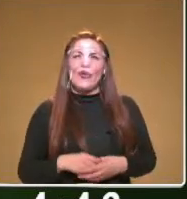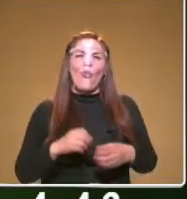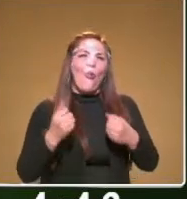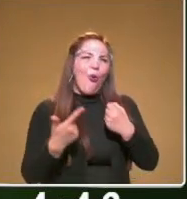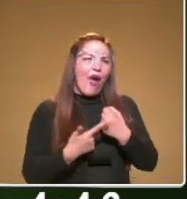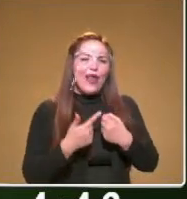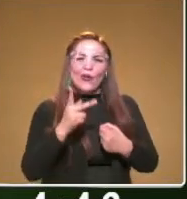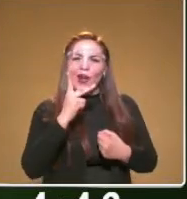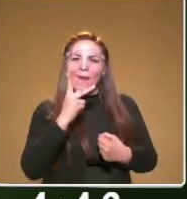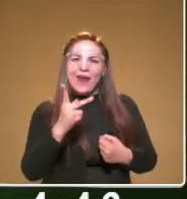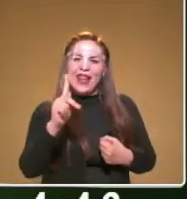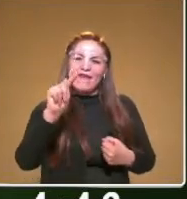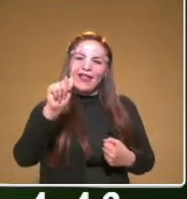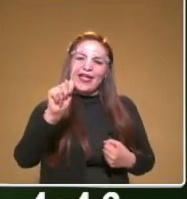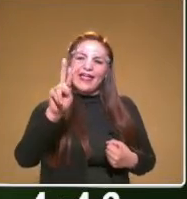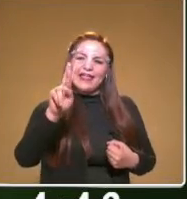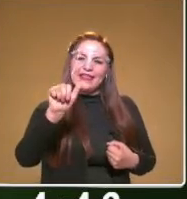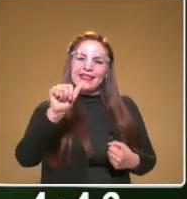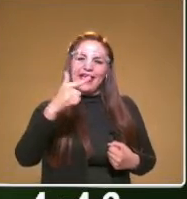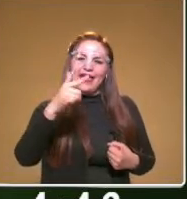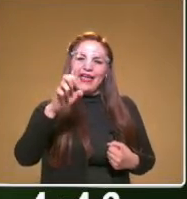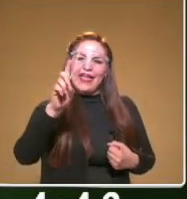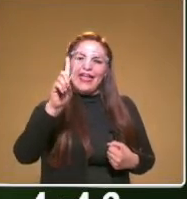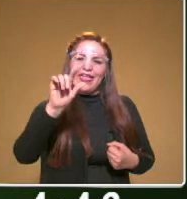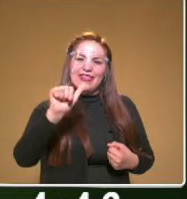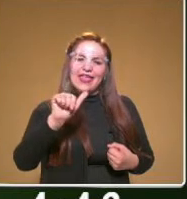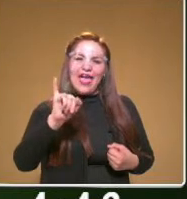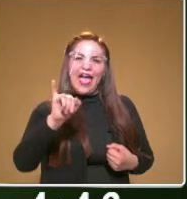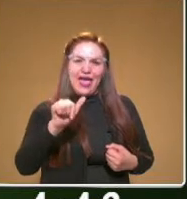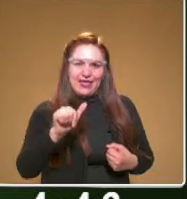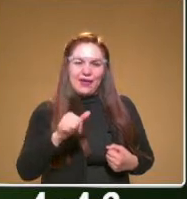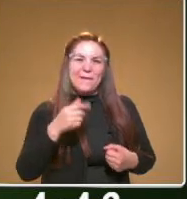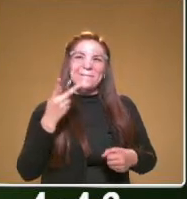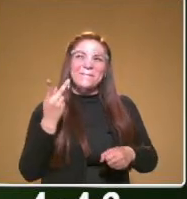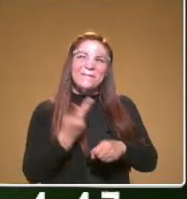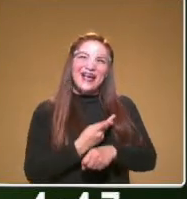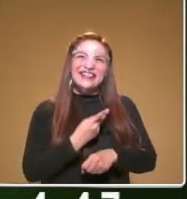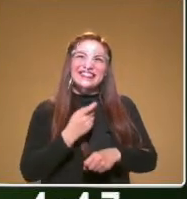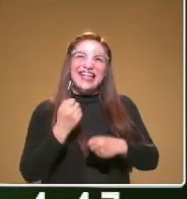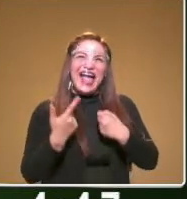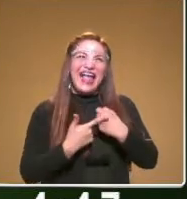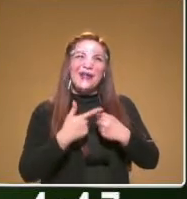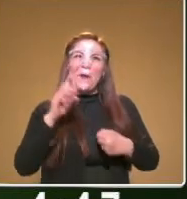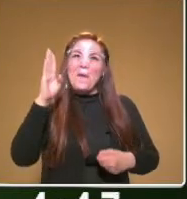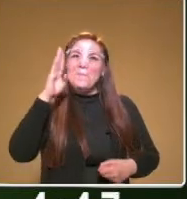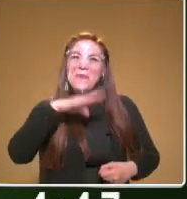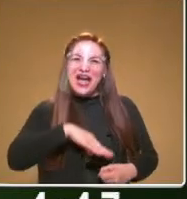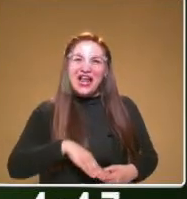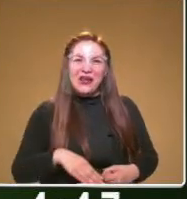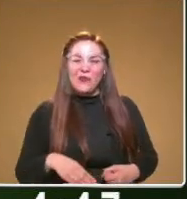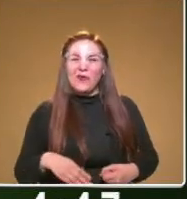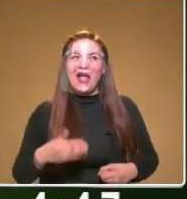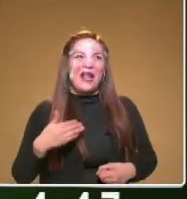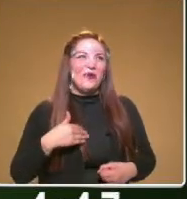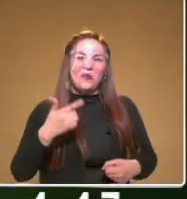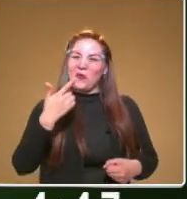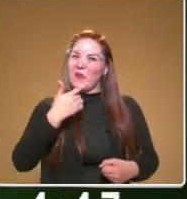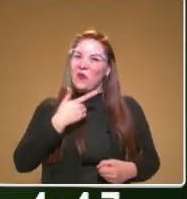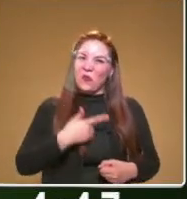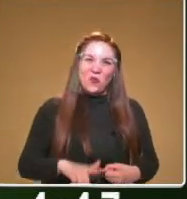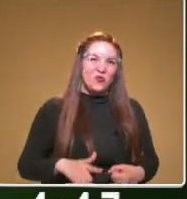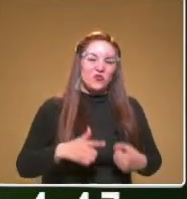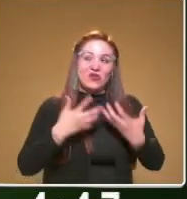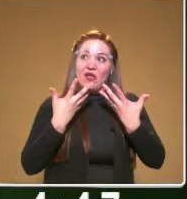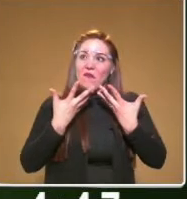la palabra tragedia, lo primero que se me viene a la mente es cuando me pasa algo desafortunado, algo que no me gusta, que me asusta, algo que no